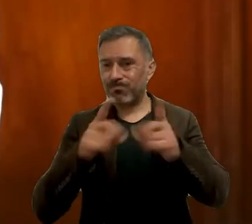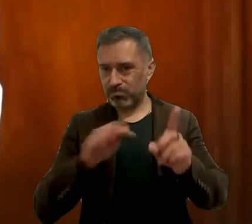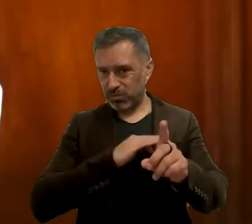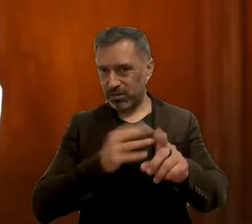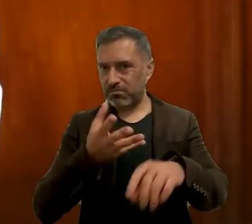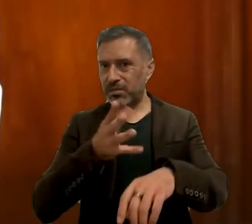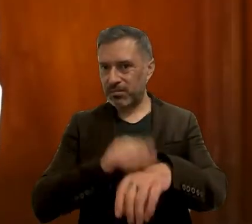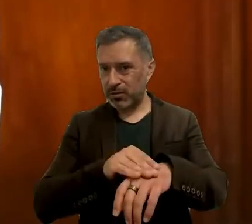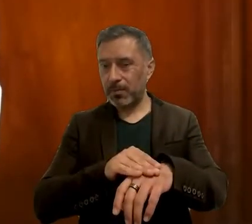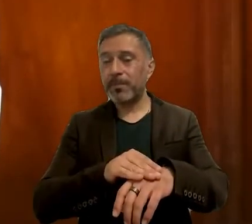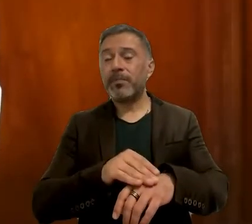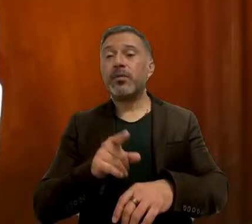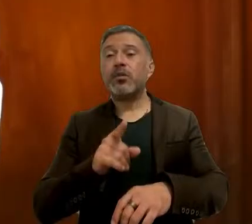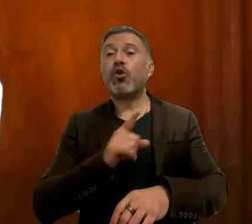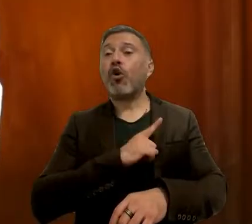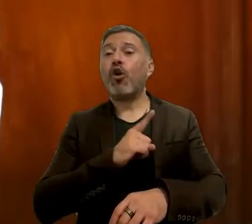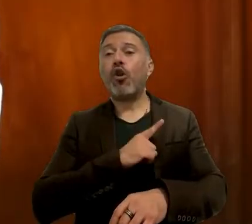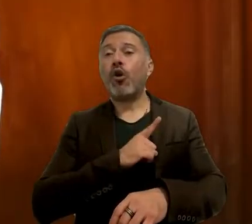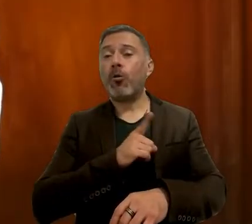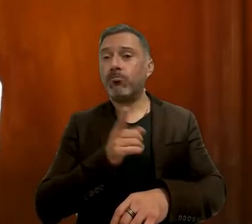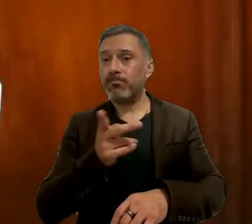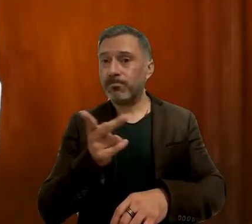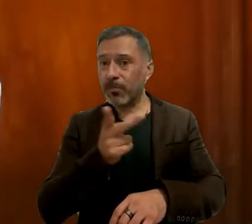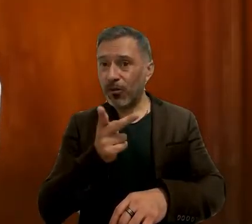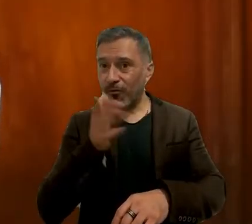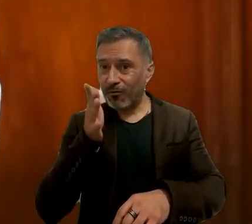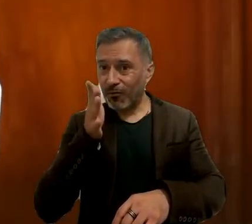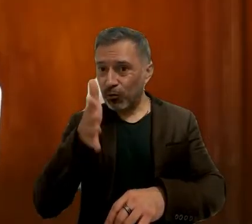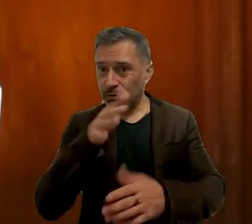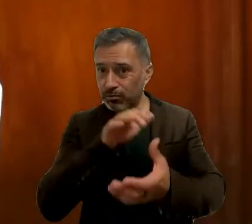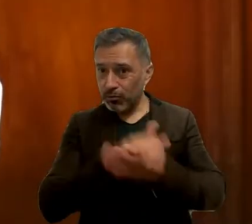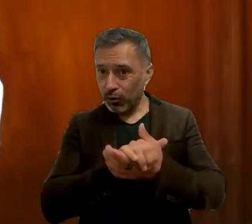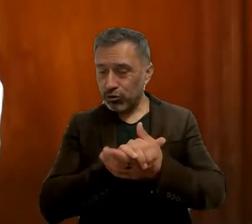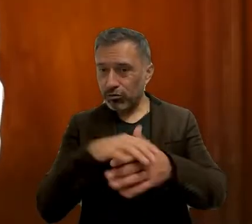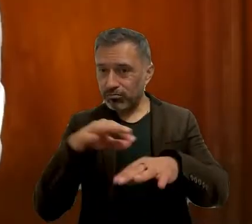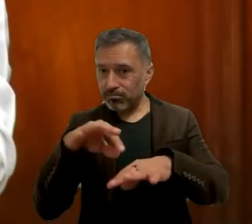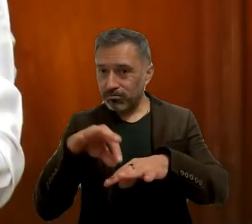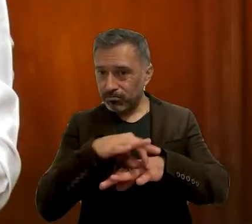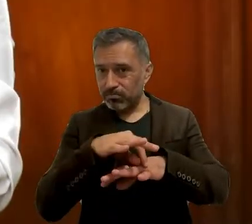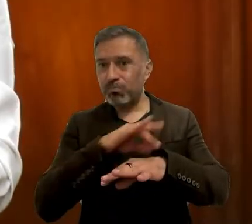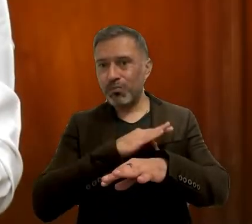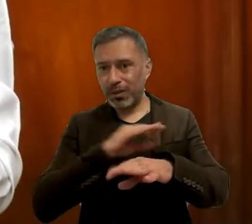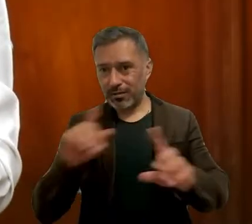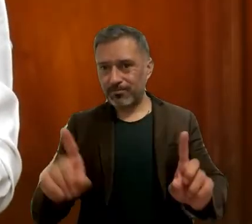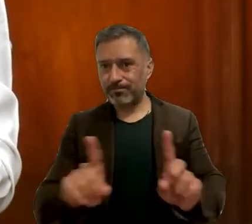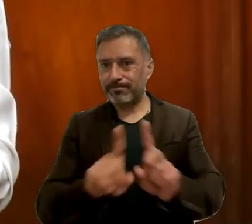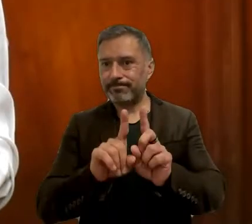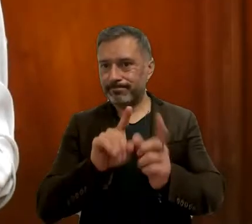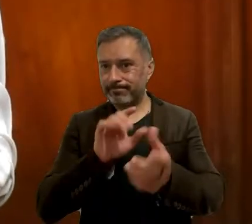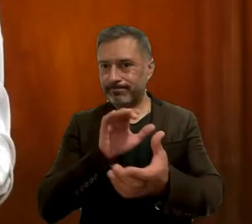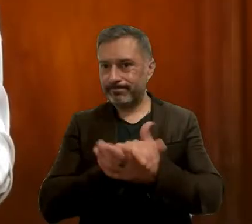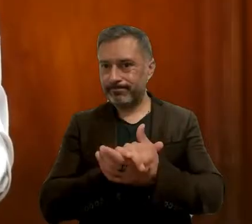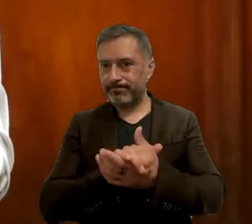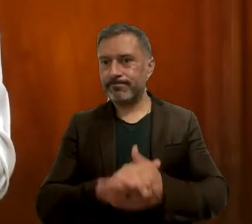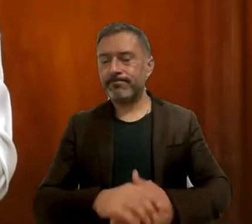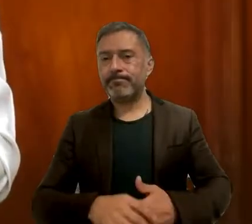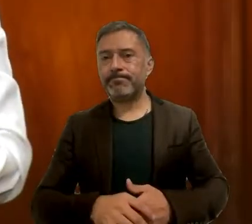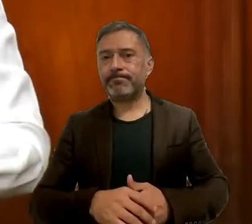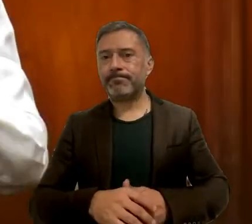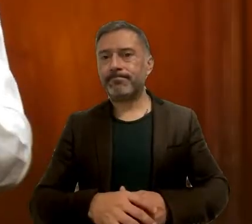pleno consentimiento de los futuros esposos podrá contraerse el matrimonio.